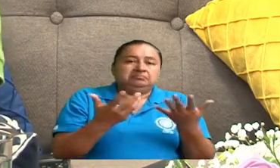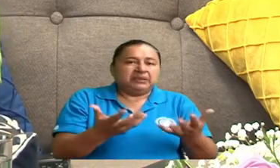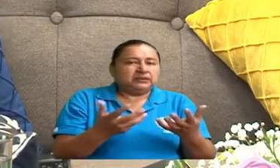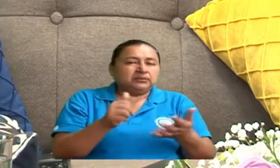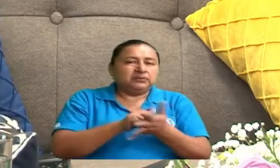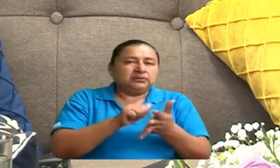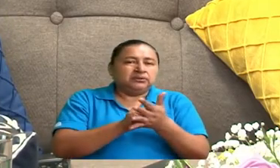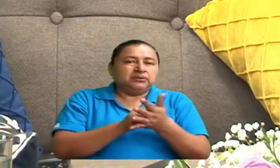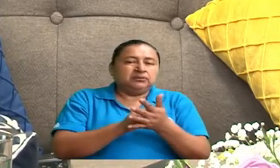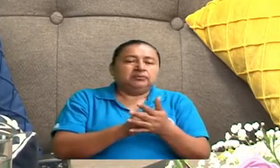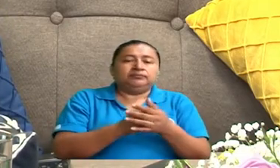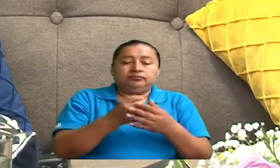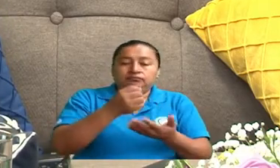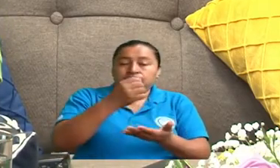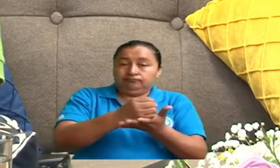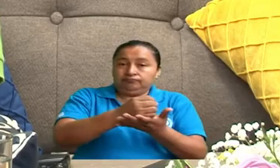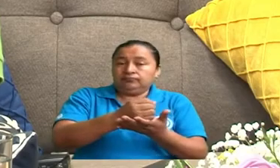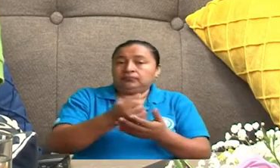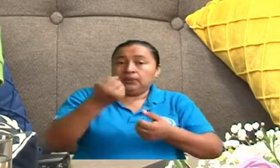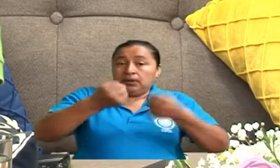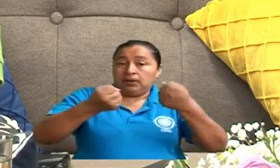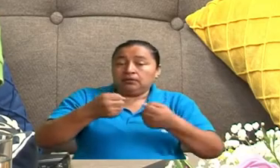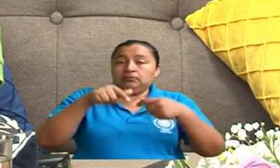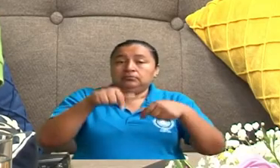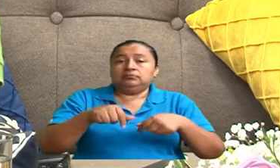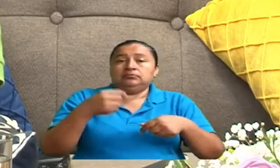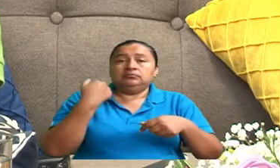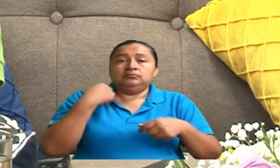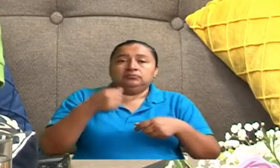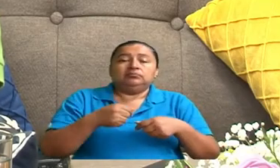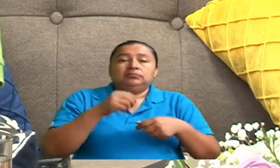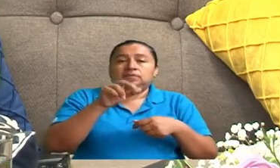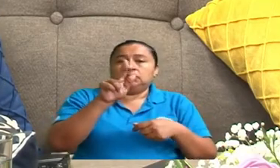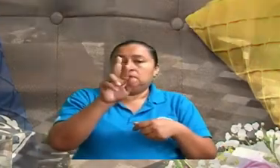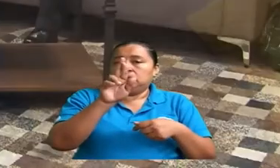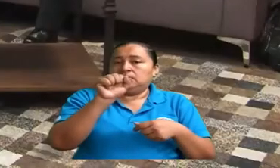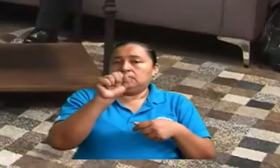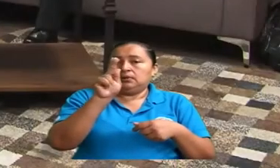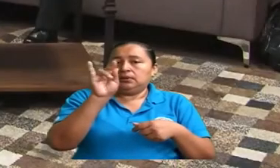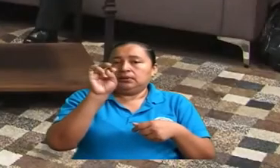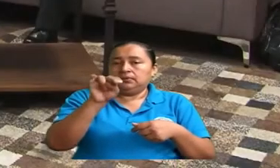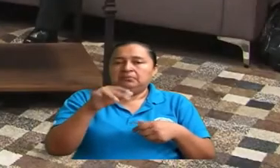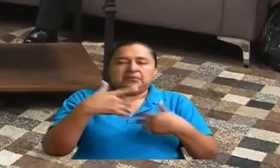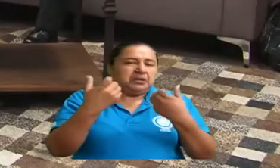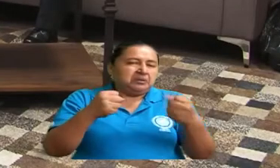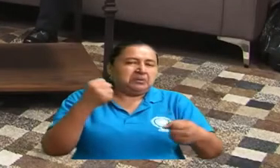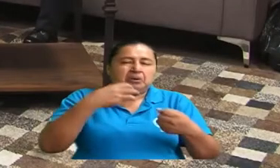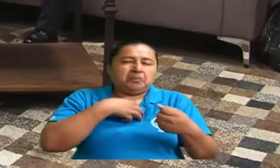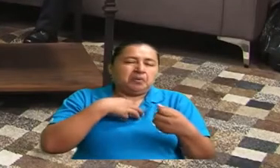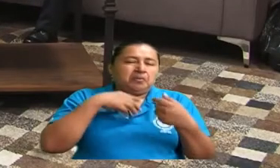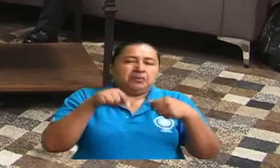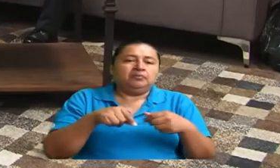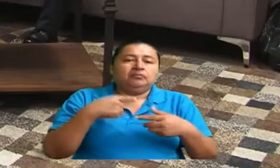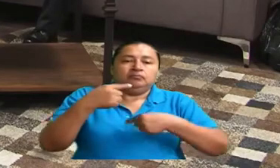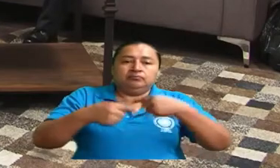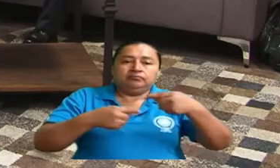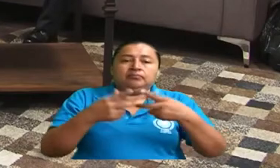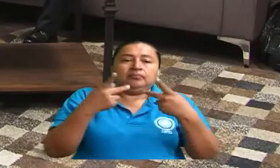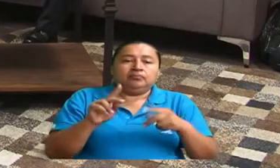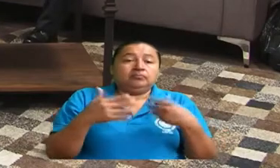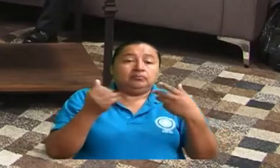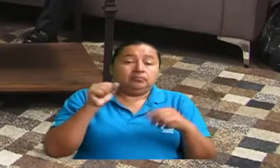de un soporte de un vehículo, ¿verdad? Para los racking, ¿ya? Y todo el proceso. Pero también podemos ver